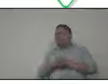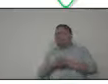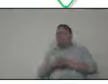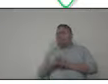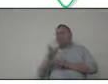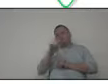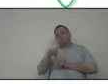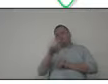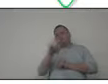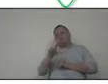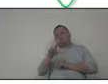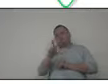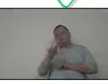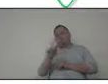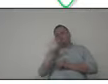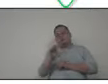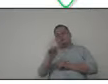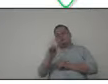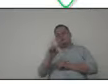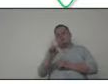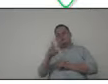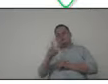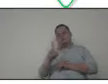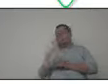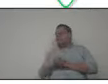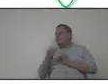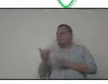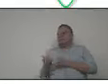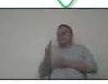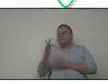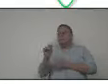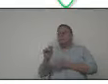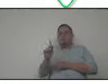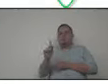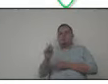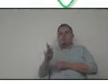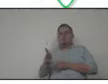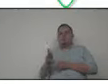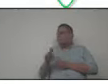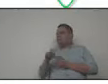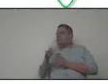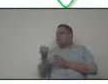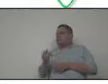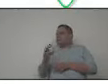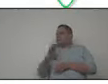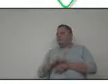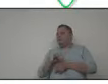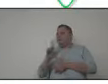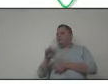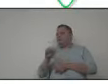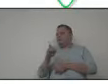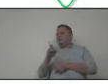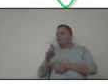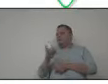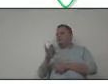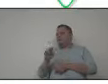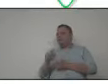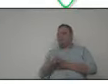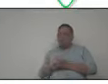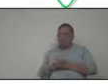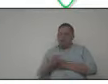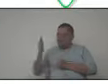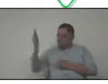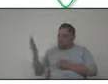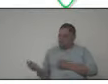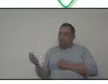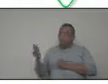Silvia Camargo, la doctora Francia Tafur y hoy nos acompaña la doctora Adriana. ¿Y en